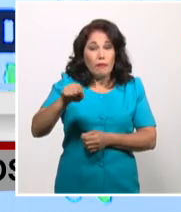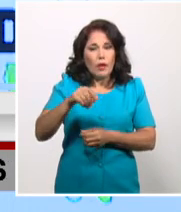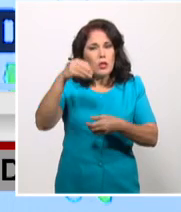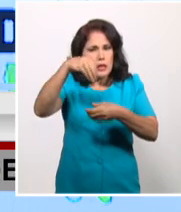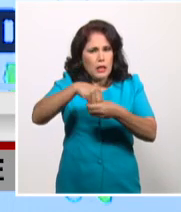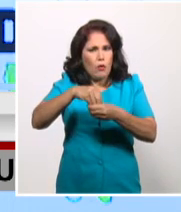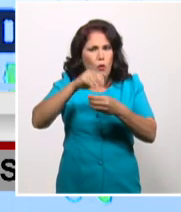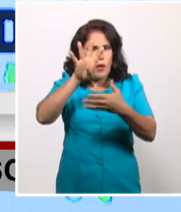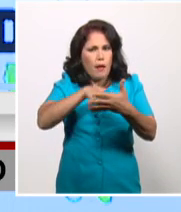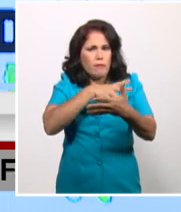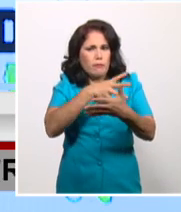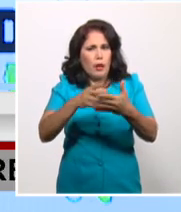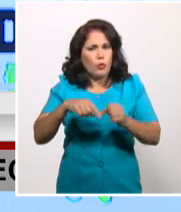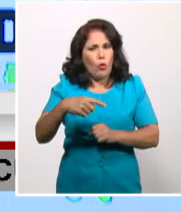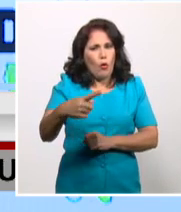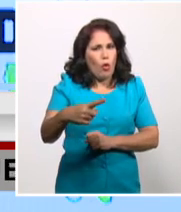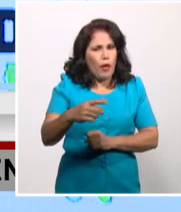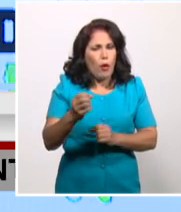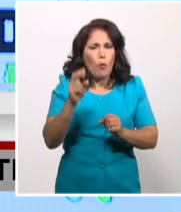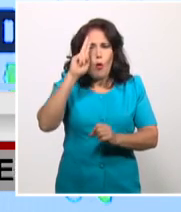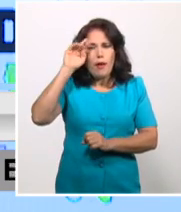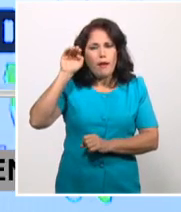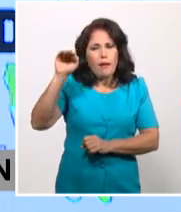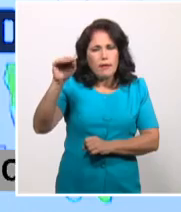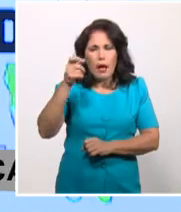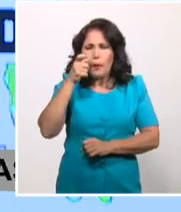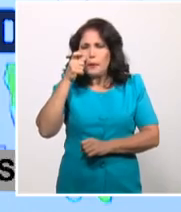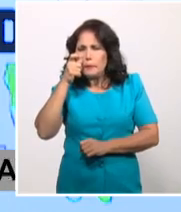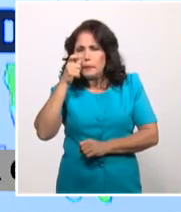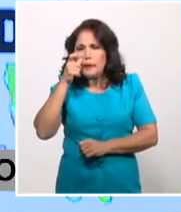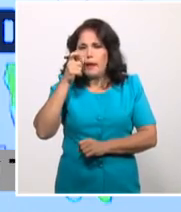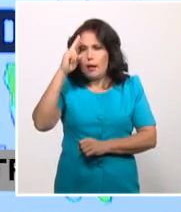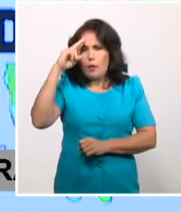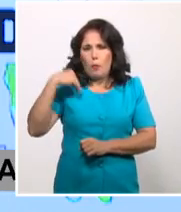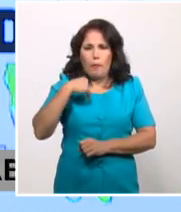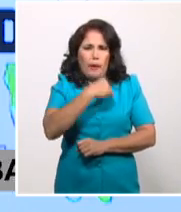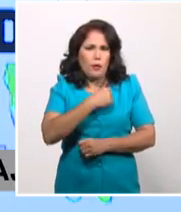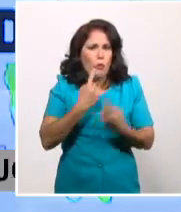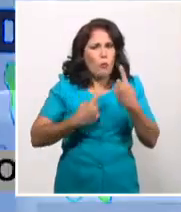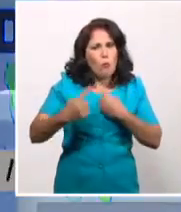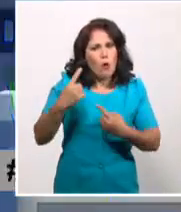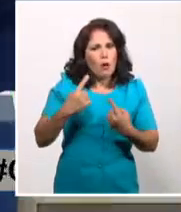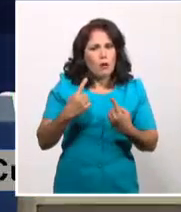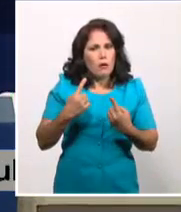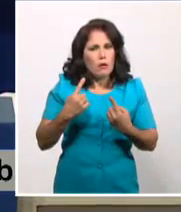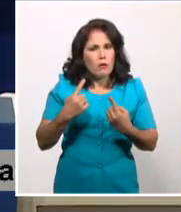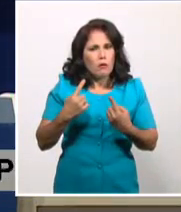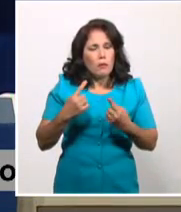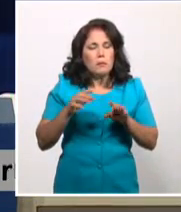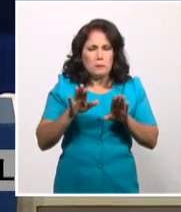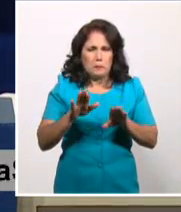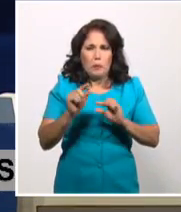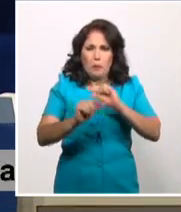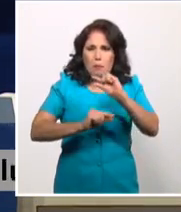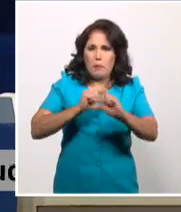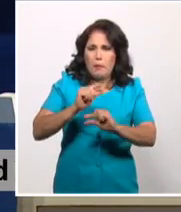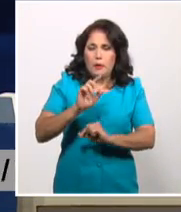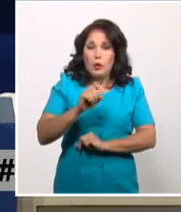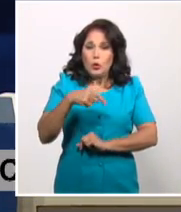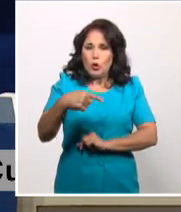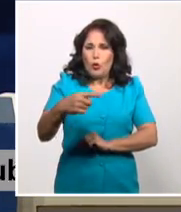la cifra del parte diario como ingresados por vigilancia clínico-epidemiológica? Bueno, nosotros todos los